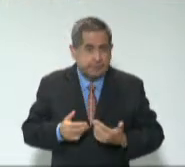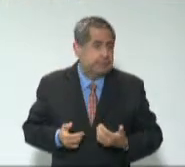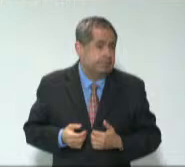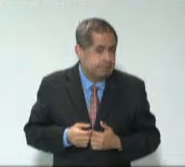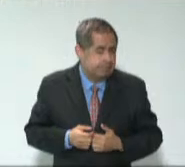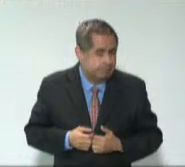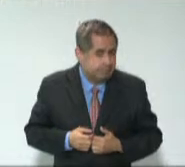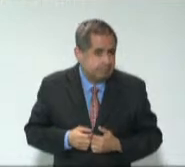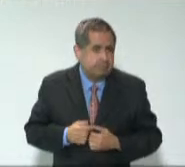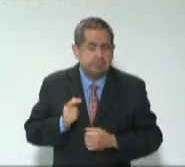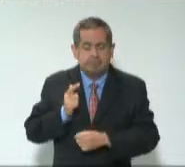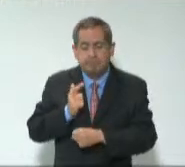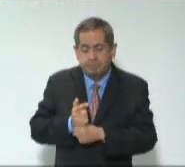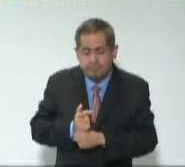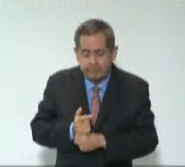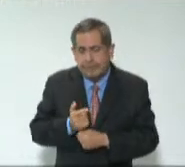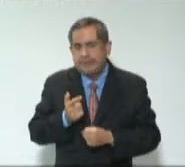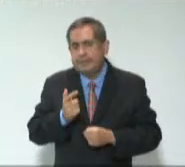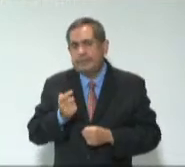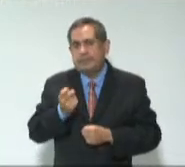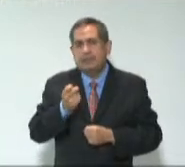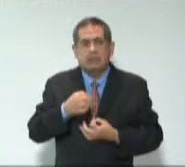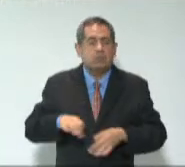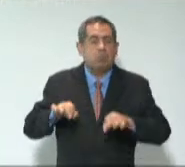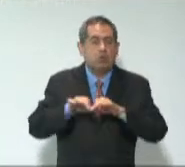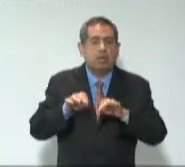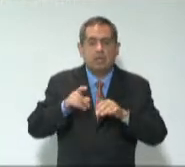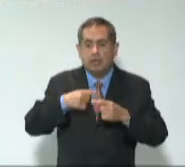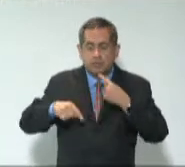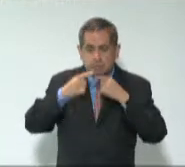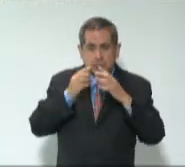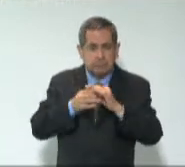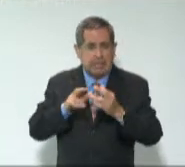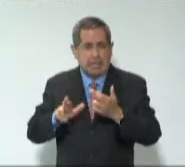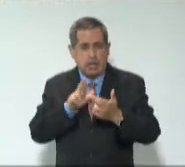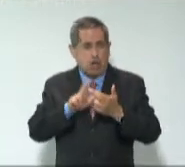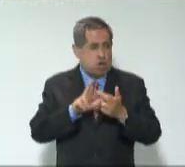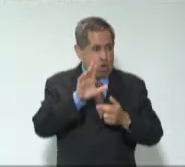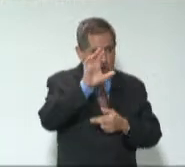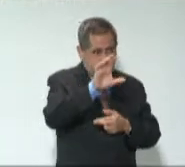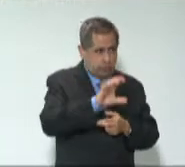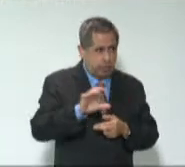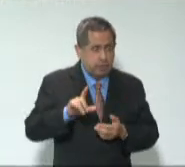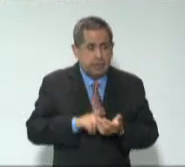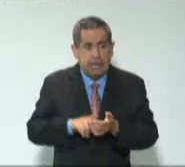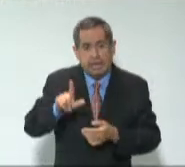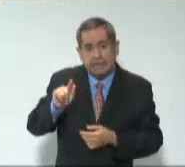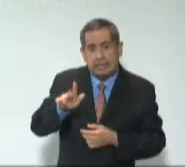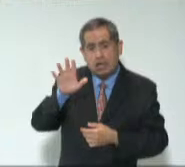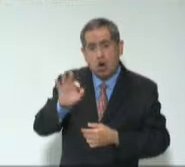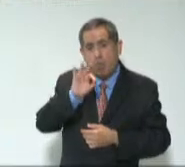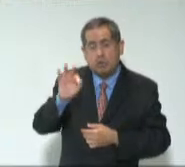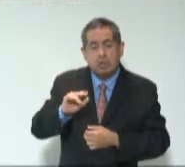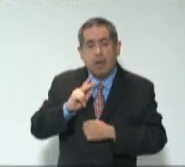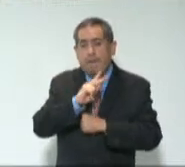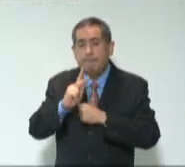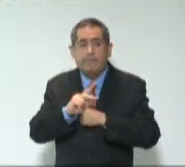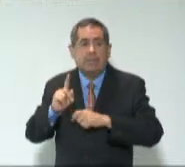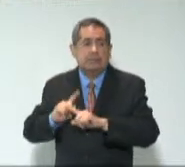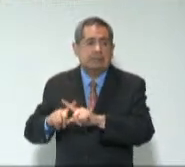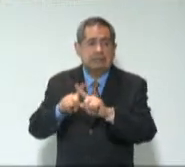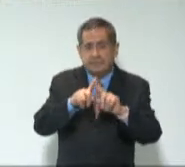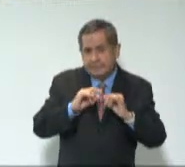y en algo que también para nosotros muy importante se establecía que regionalmente 75 por de los países y las